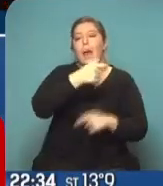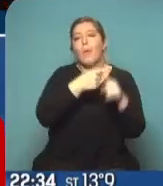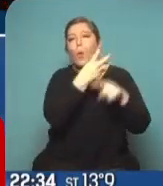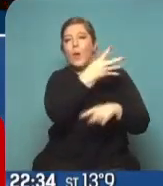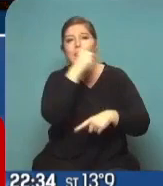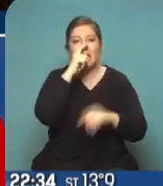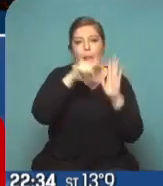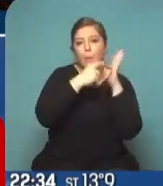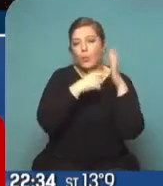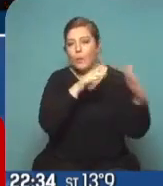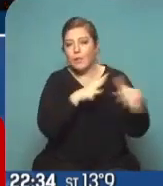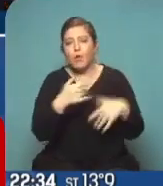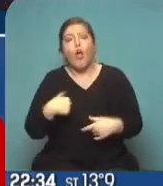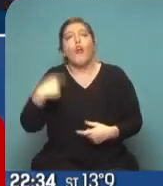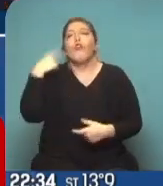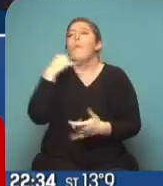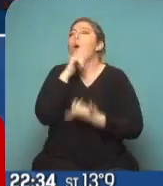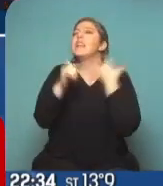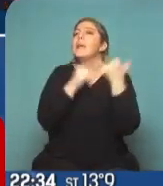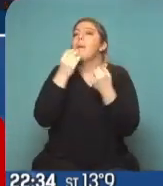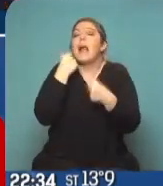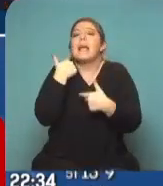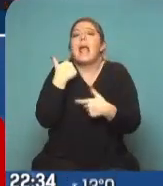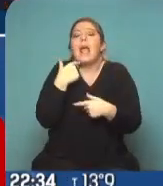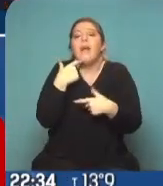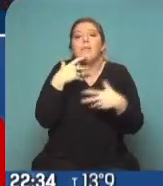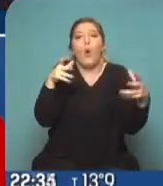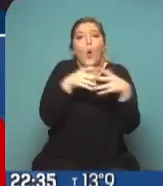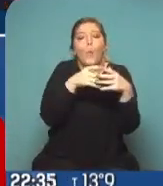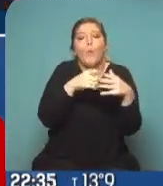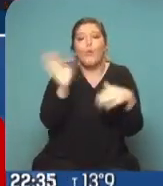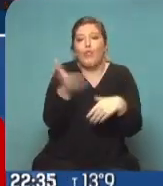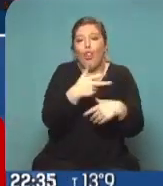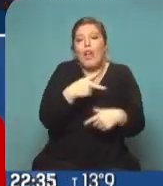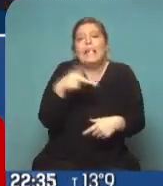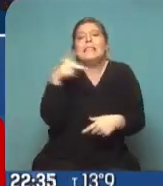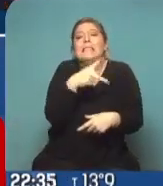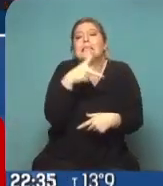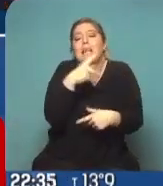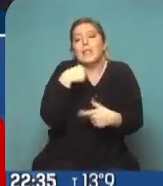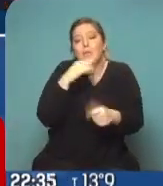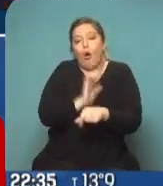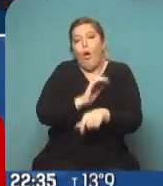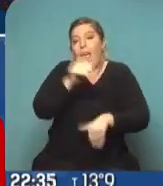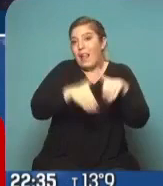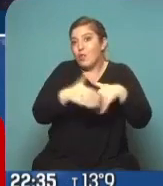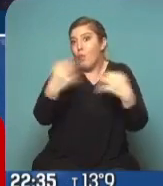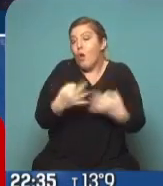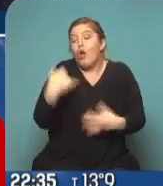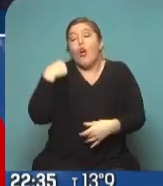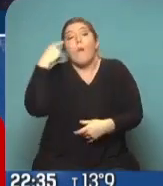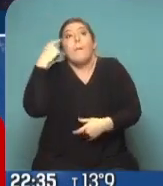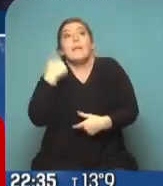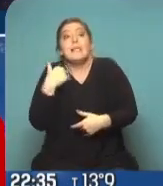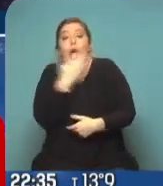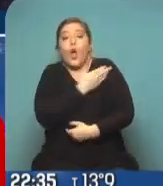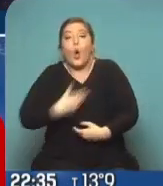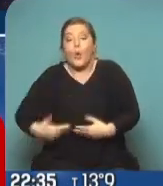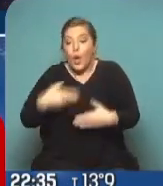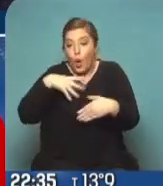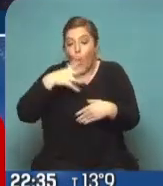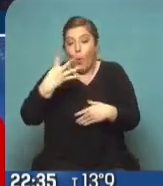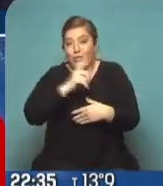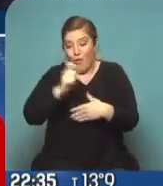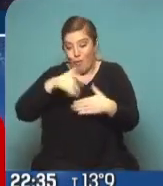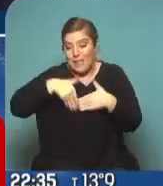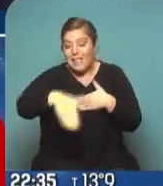¿Cómo explica que el kirchnerismo haya hecho tan buena elección? ¿Cómo vislumbra su gestión los próximos 4 meses, la gobernabilidad?